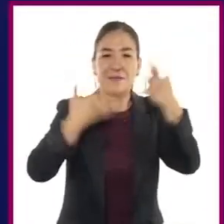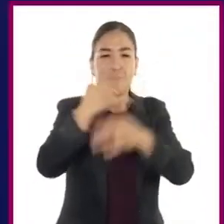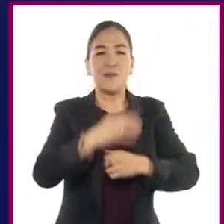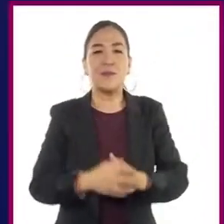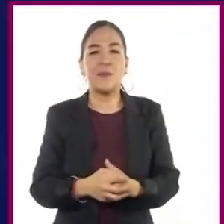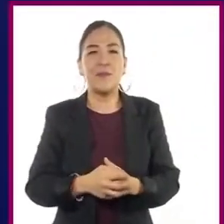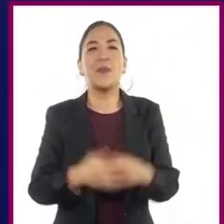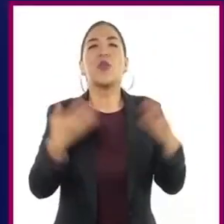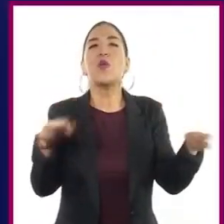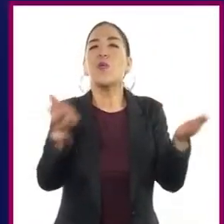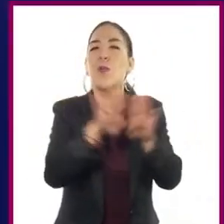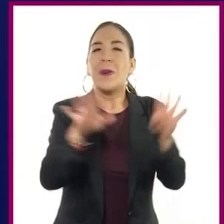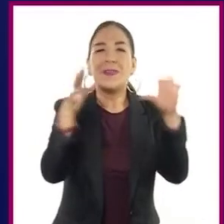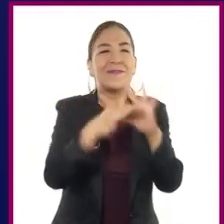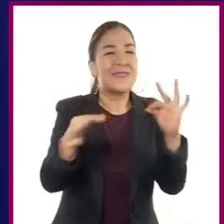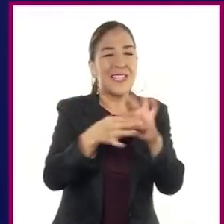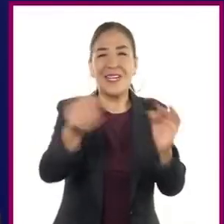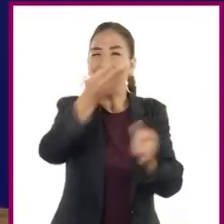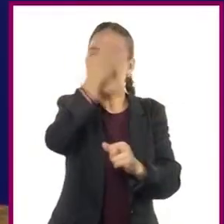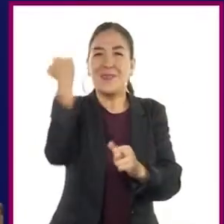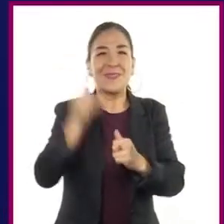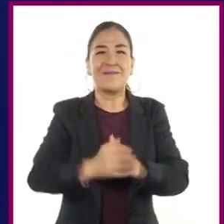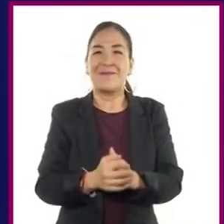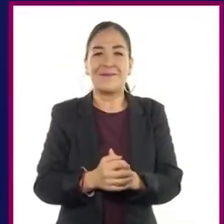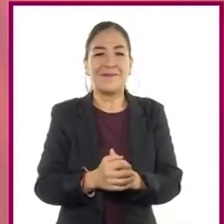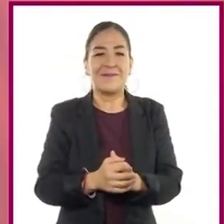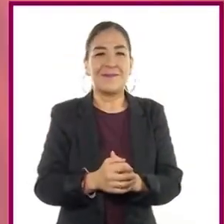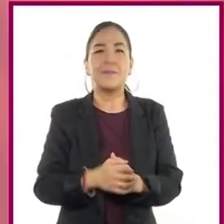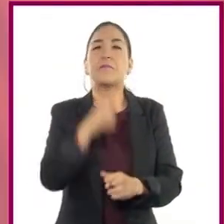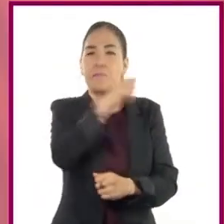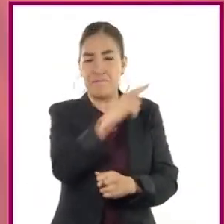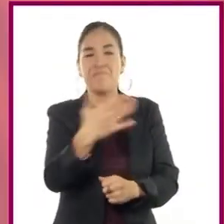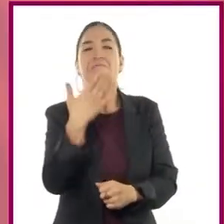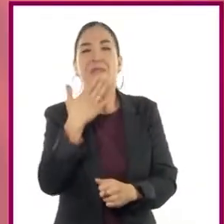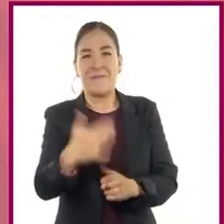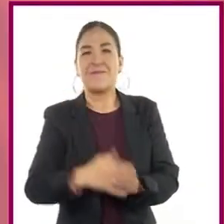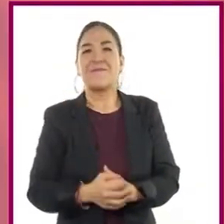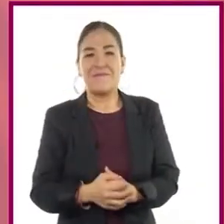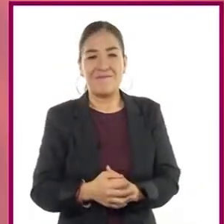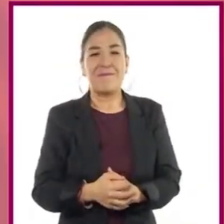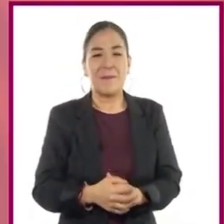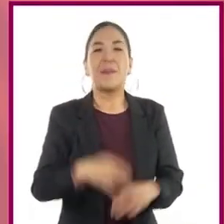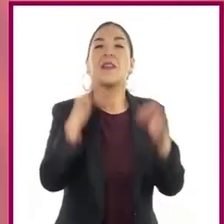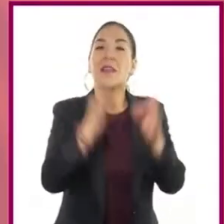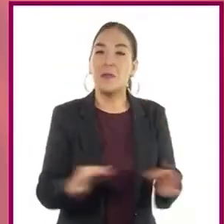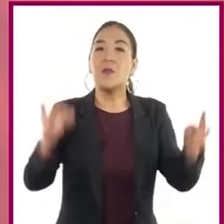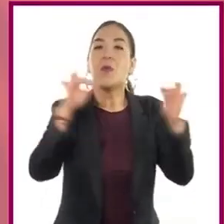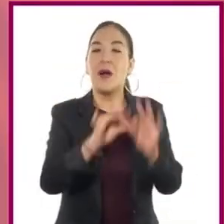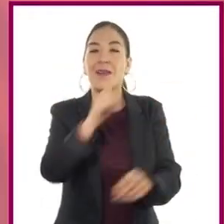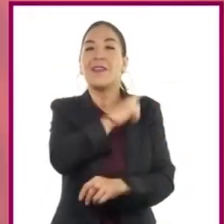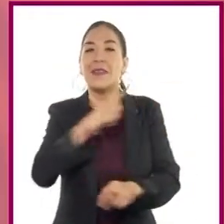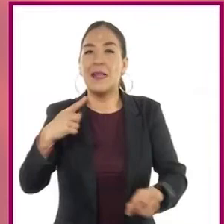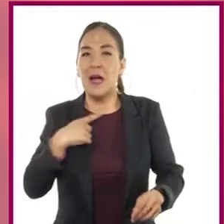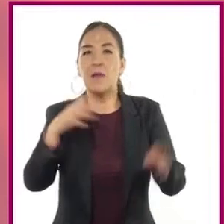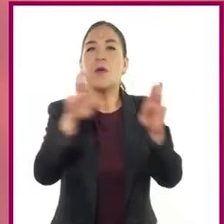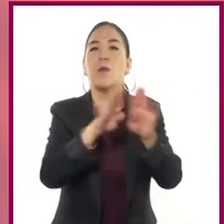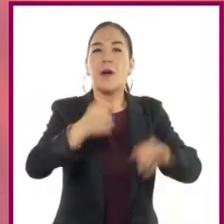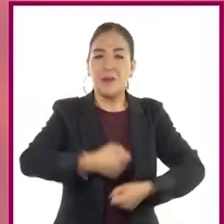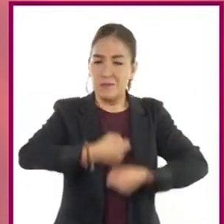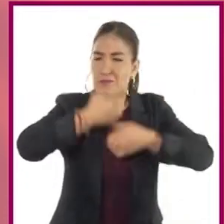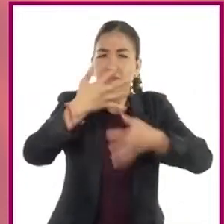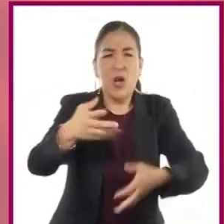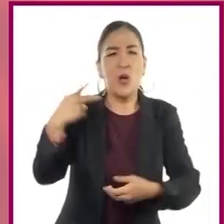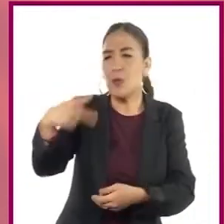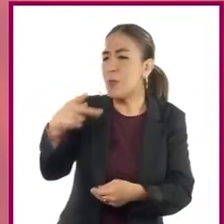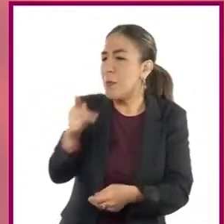No sé cómo explicarlo. Lo hiciste muy bien. Es importante expresarlo con tus propias